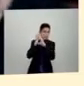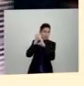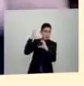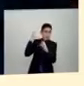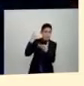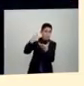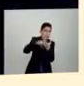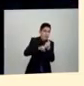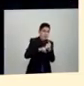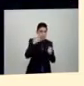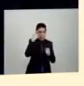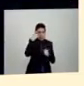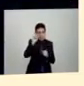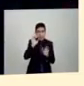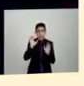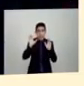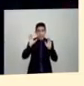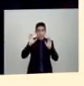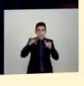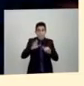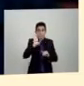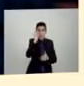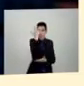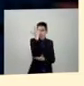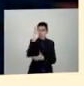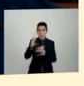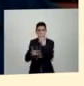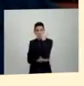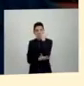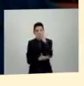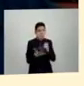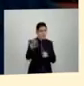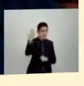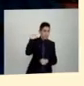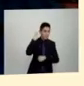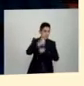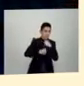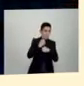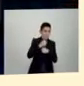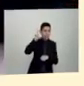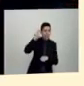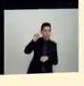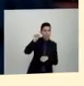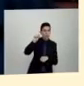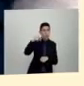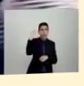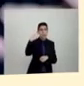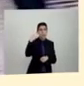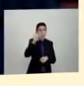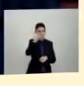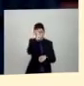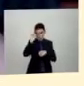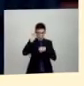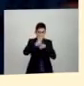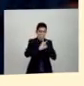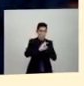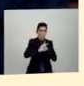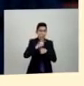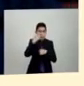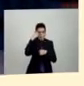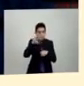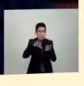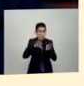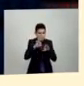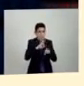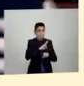para entrar a esa especie de paraíso en los años 80 y 90 llamado Europa, para poder trabajar y mejorar la vida